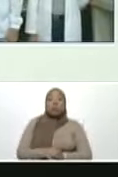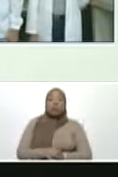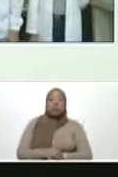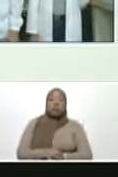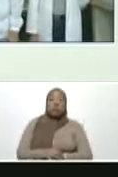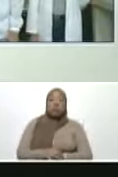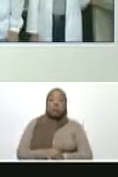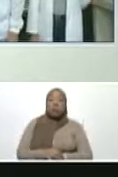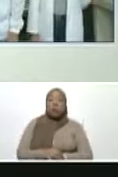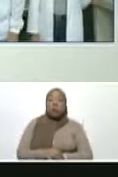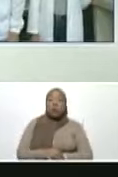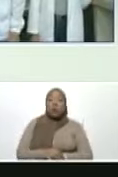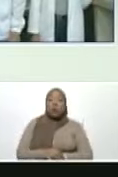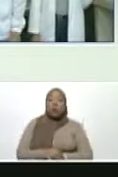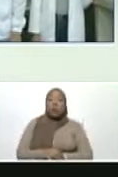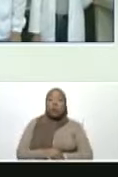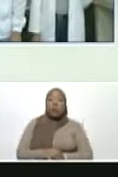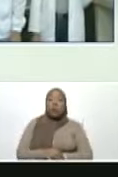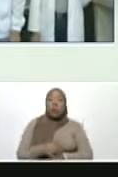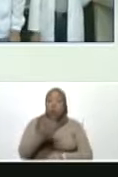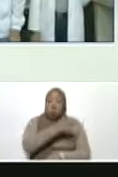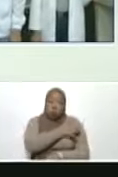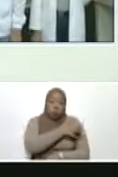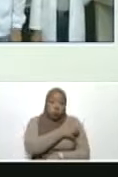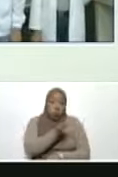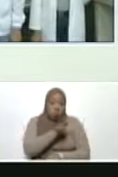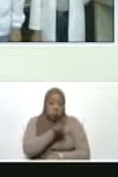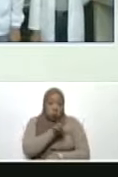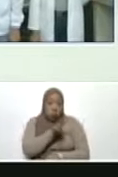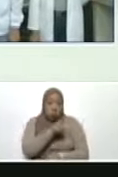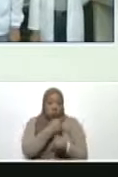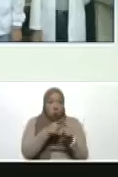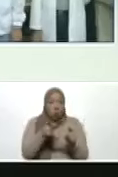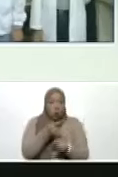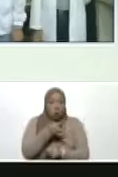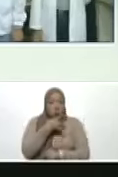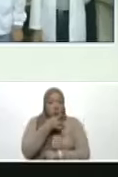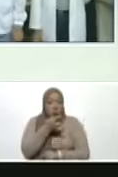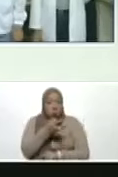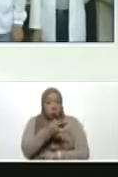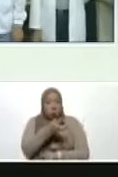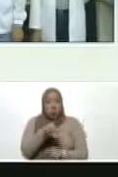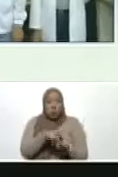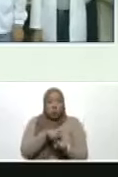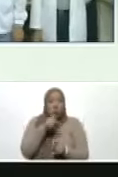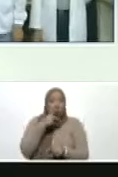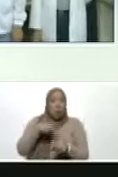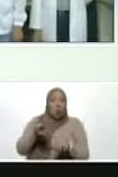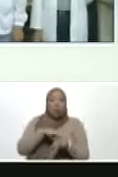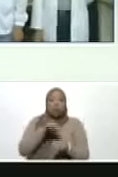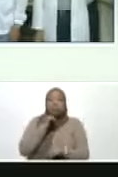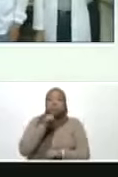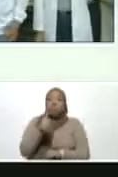Sí, ya sé que la oposición venezolana es peor que un dolor de muela. Es nociva.